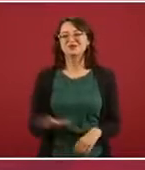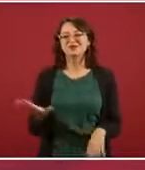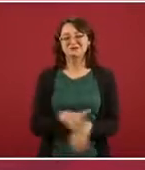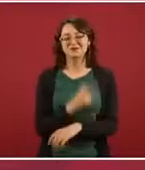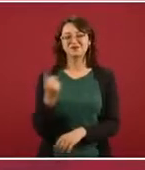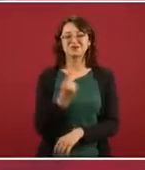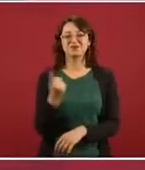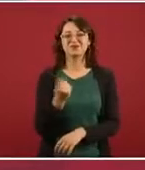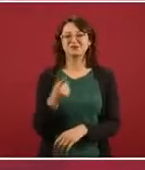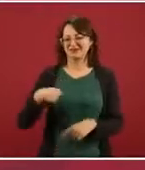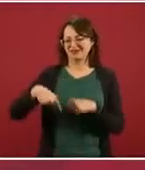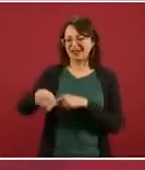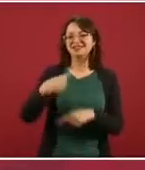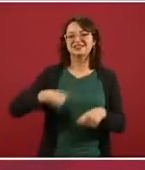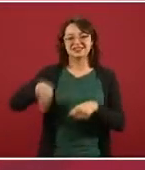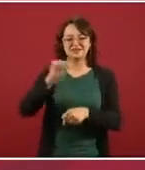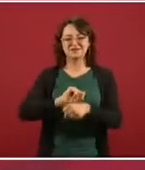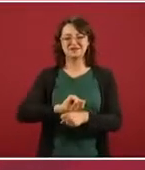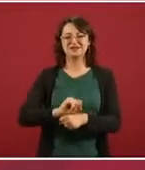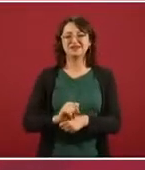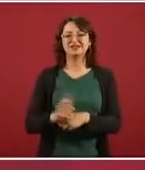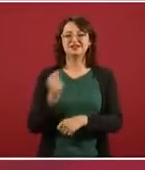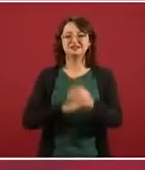viene ahora, no esta semana.